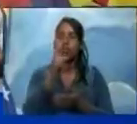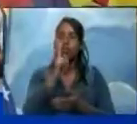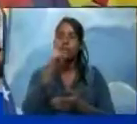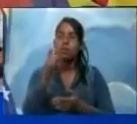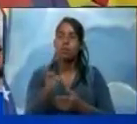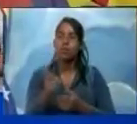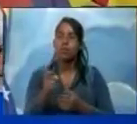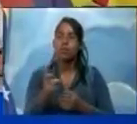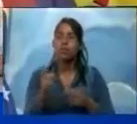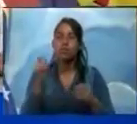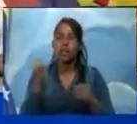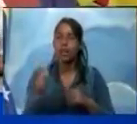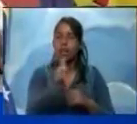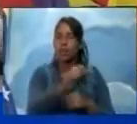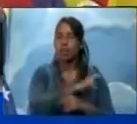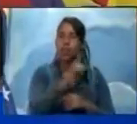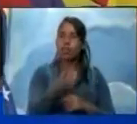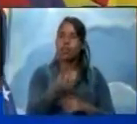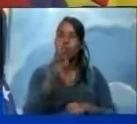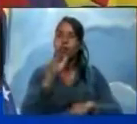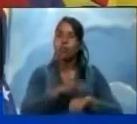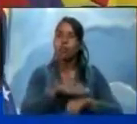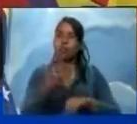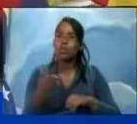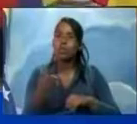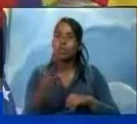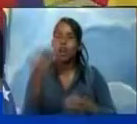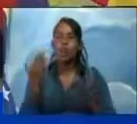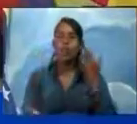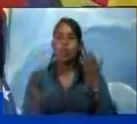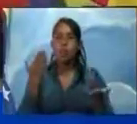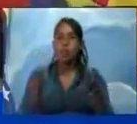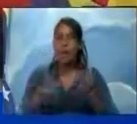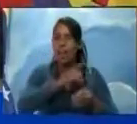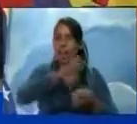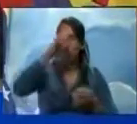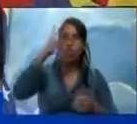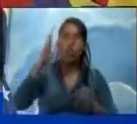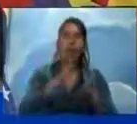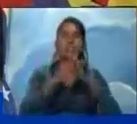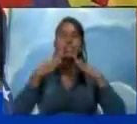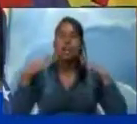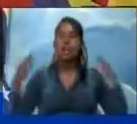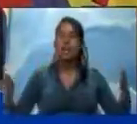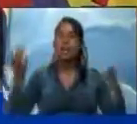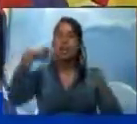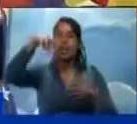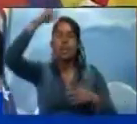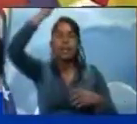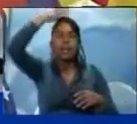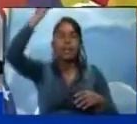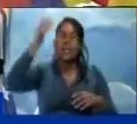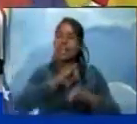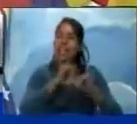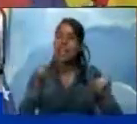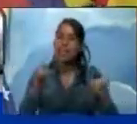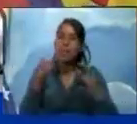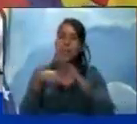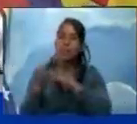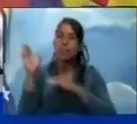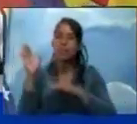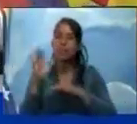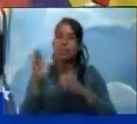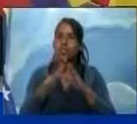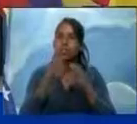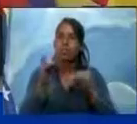Pregunta, cielito, ¿por qué compara Dios a esos grandes reyes que